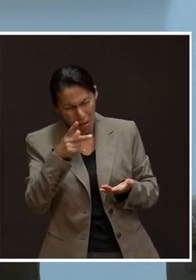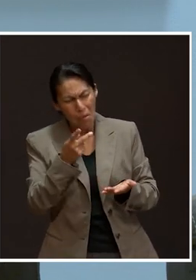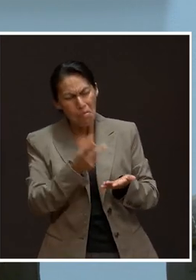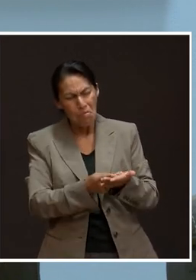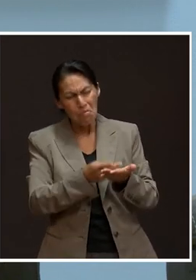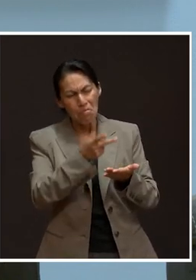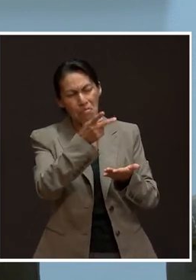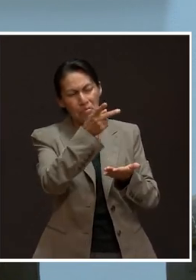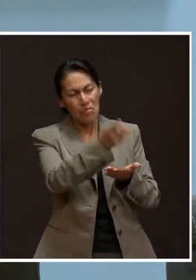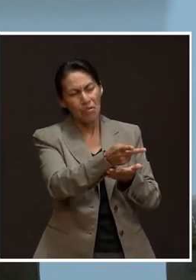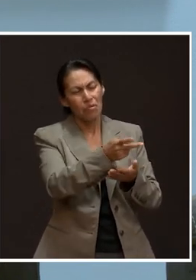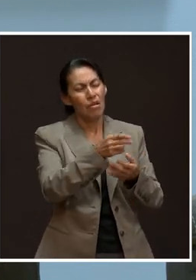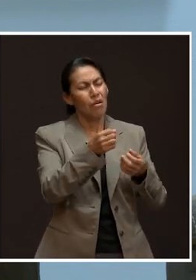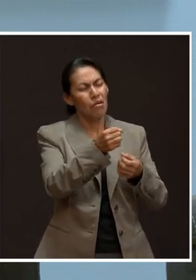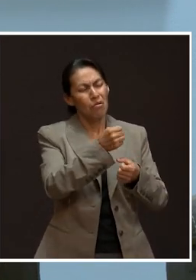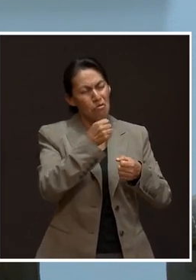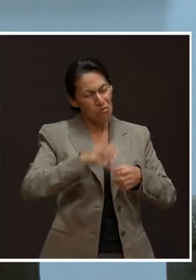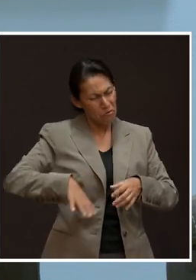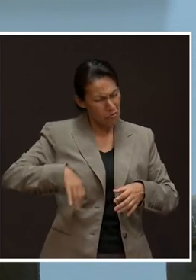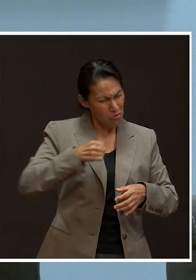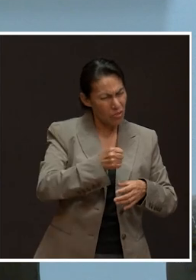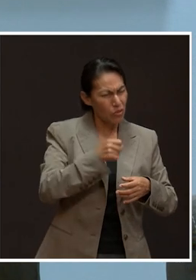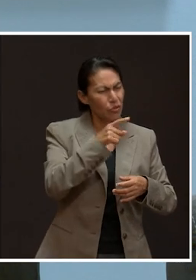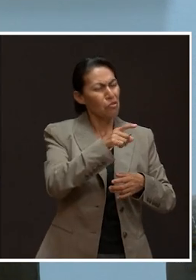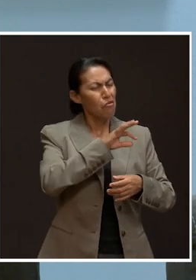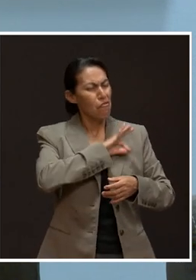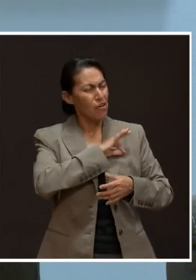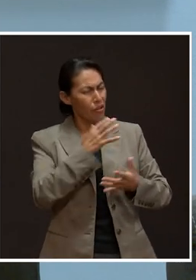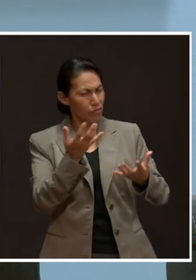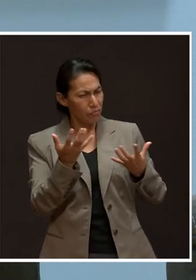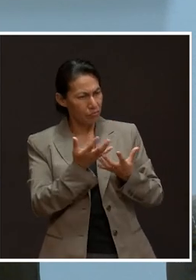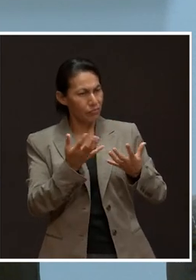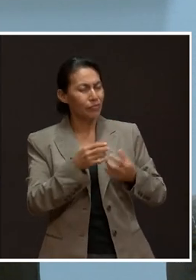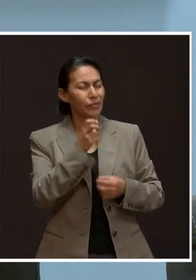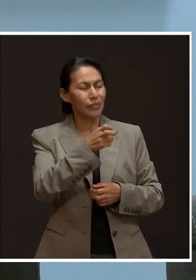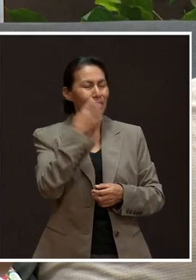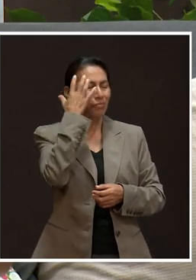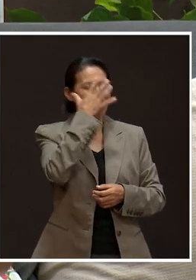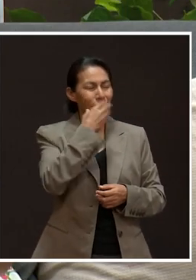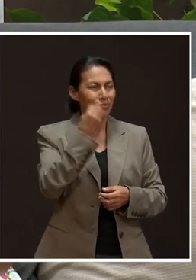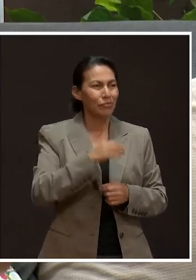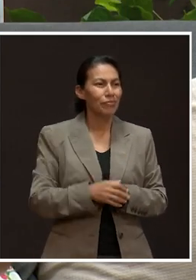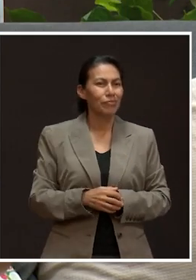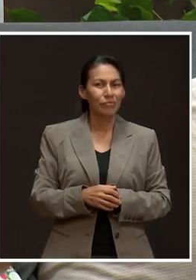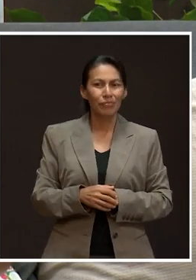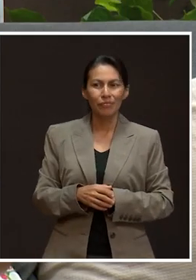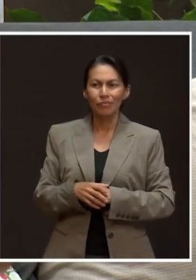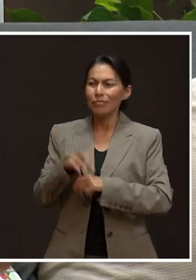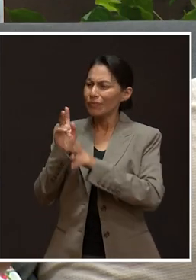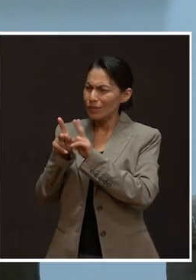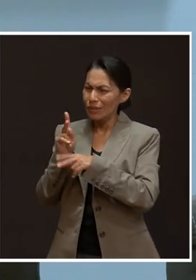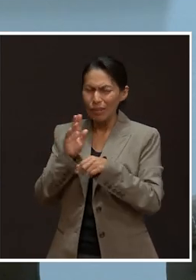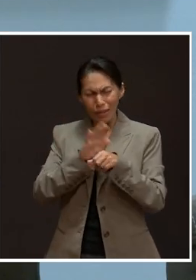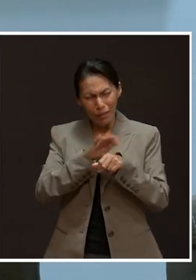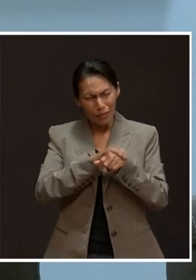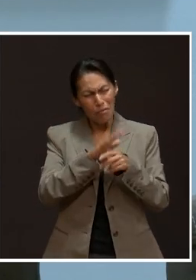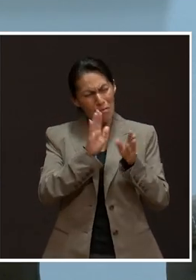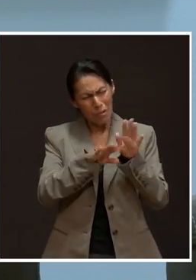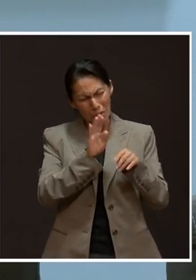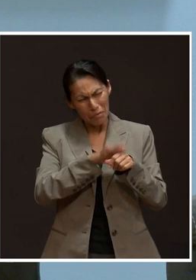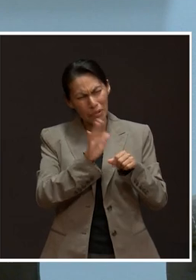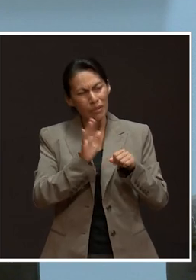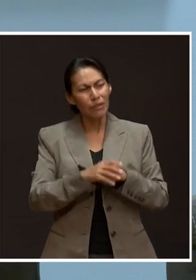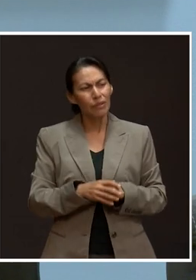esfuerzo de fe que hiciste. ¡Qué maravilloso! Cuéntanos algo más